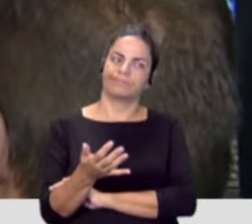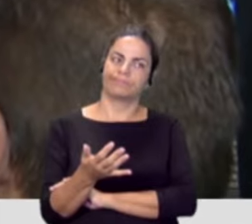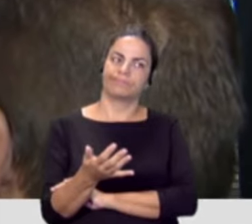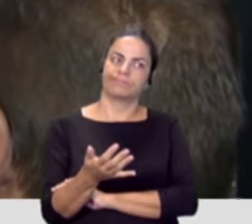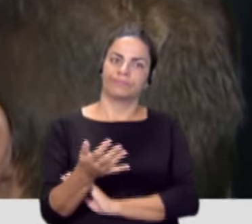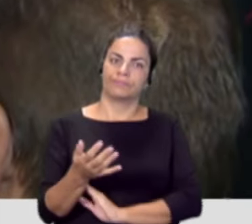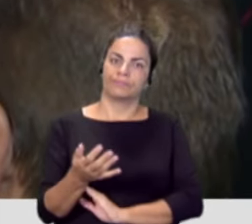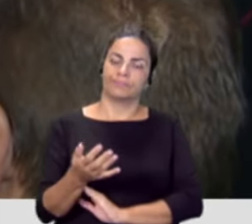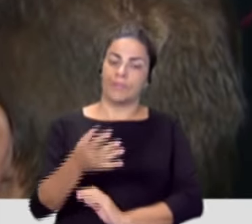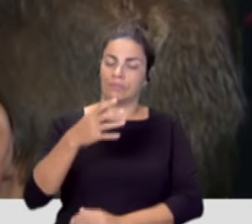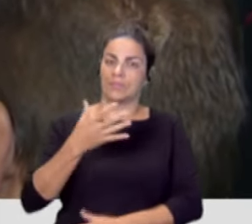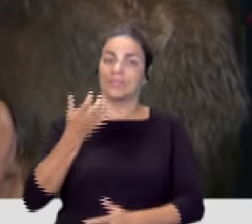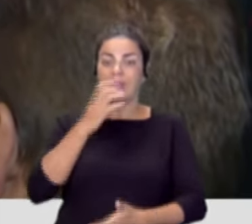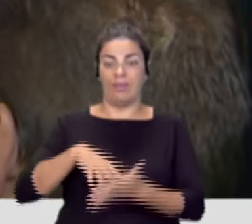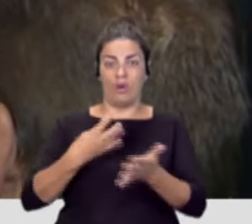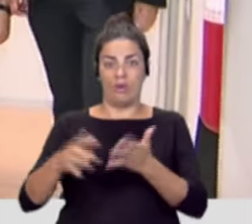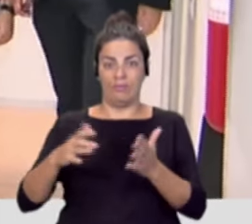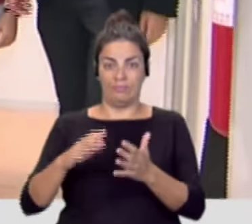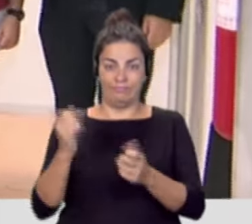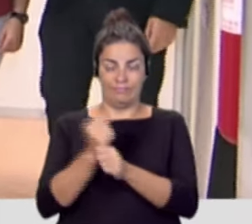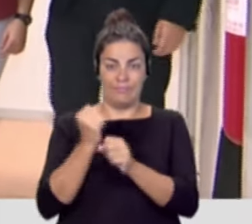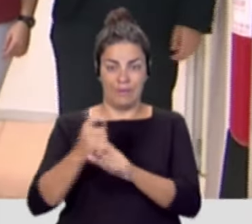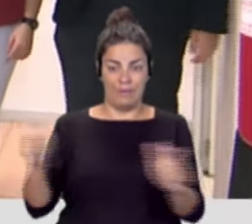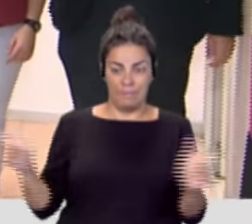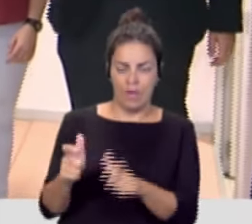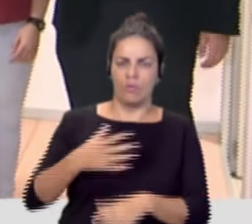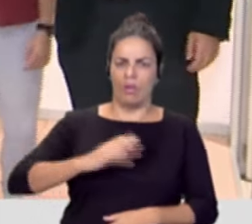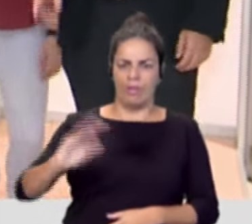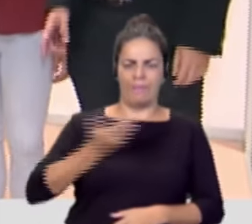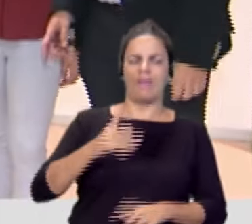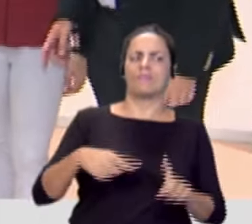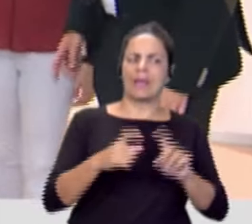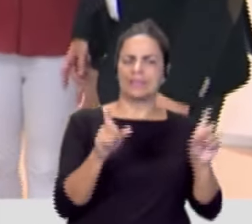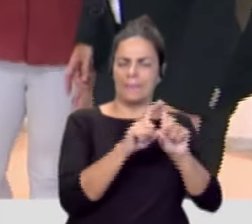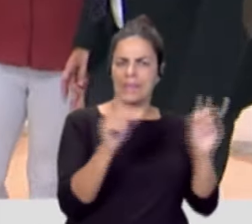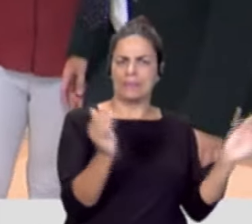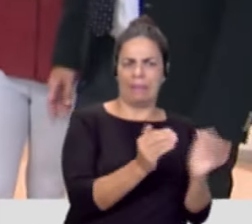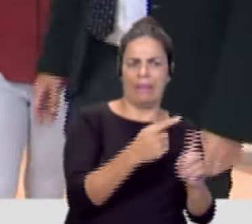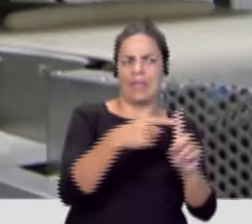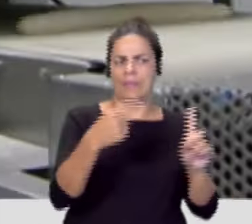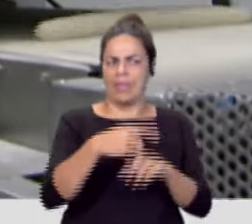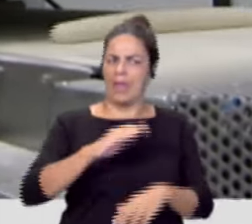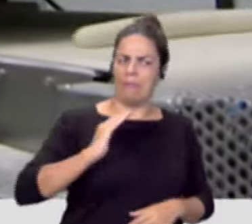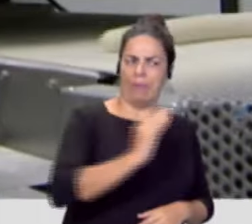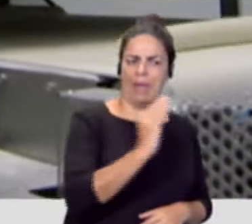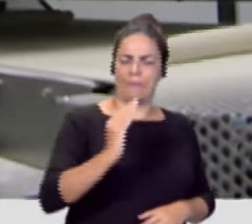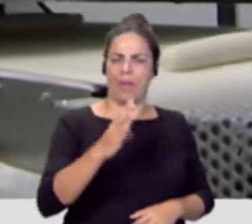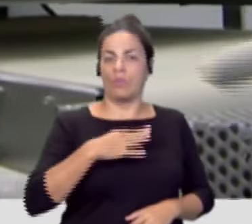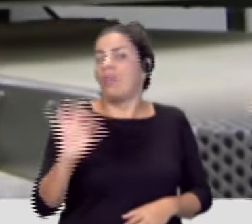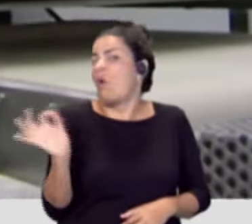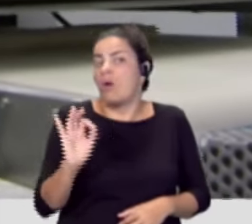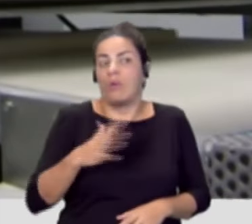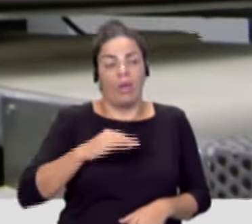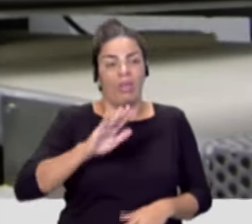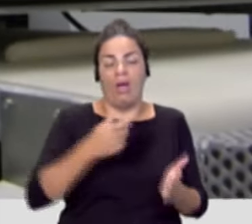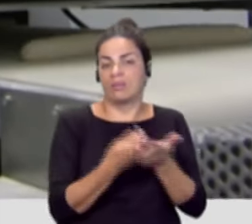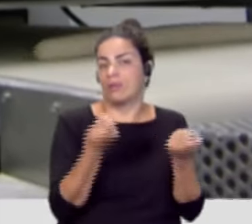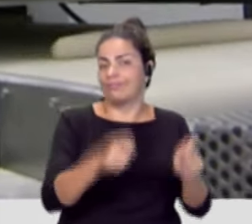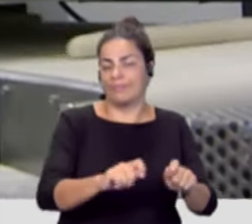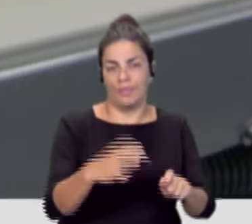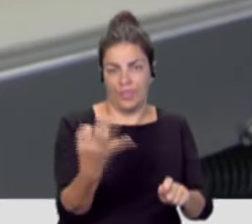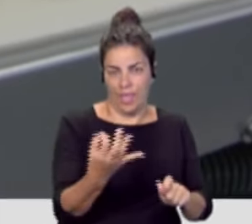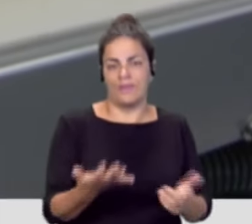medianas empresas y poner el riesgo muchas veces también en la continuidad de determinadas empresas. Por lo tanto, nosotros lo que realmente pedimos